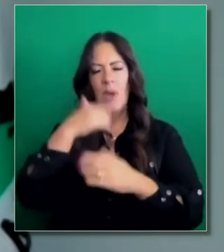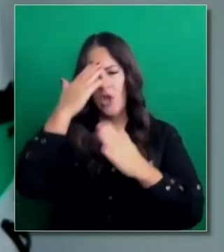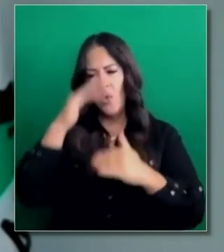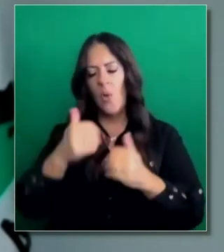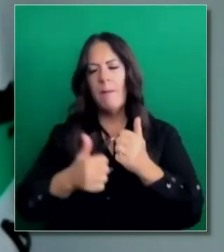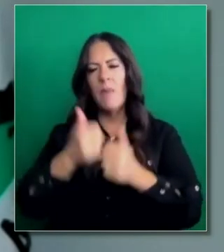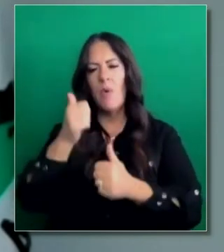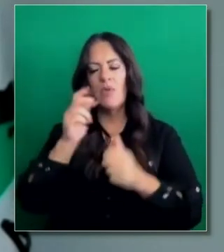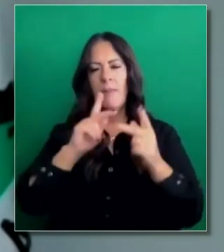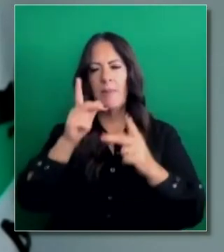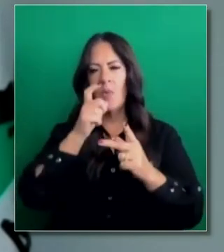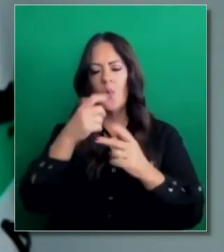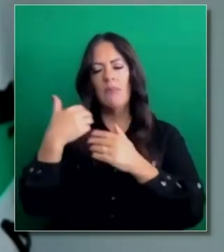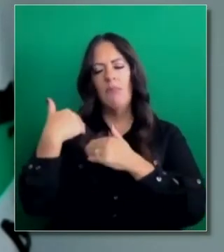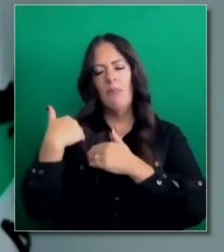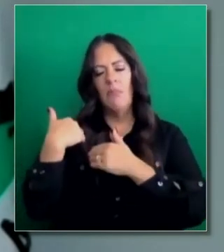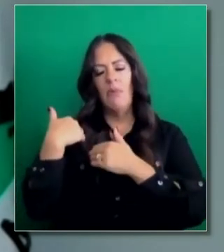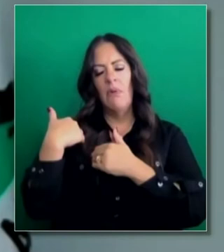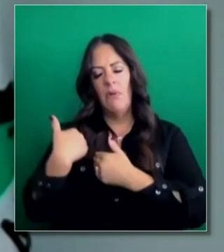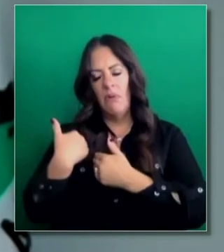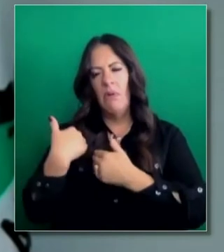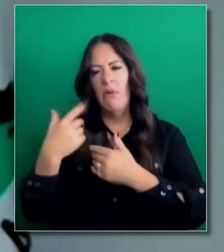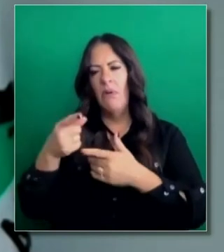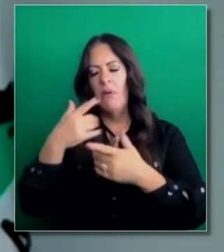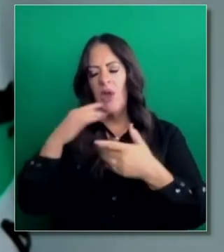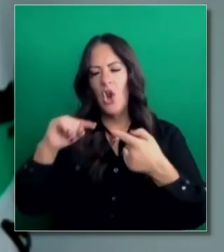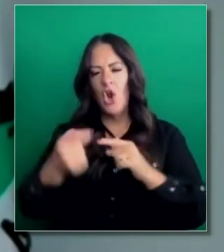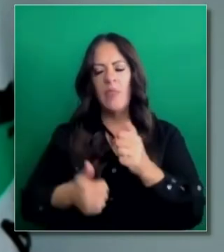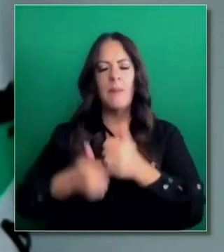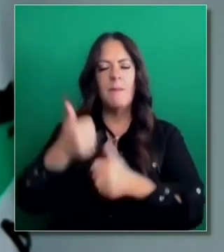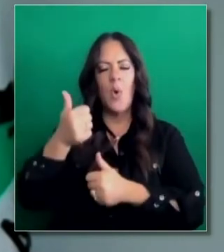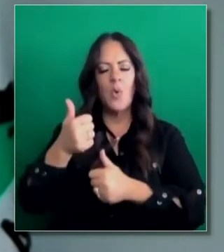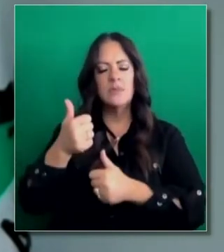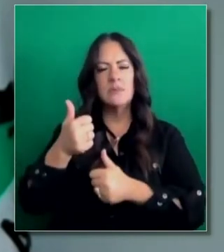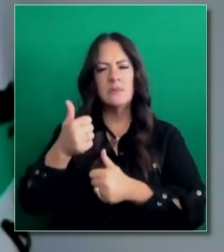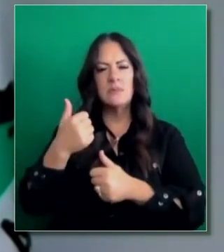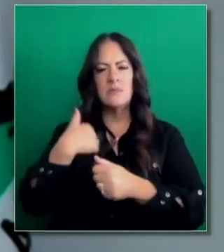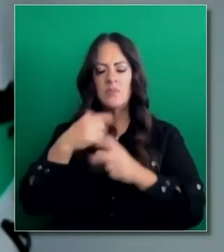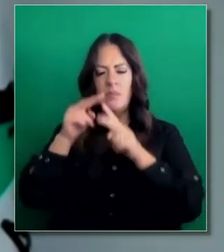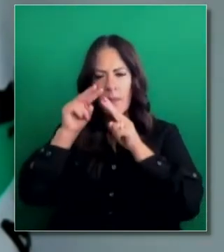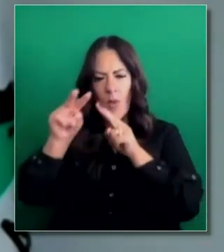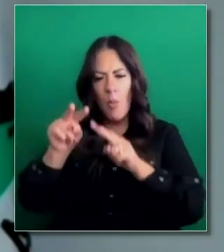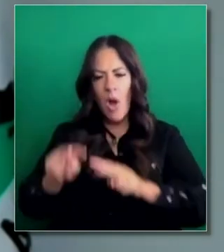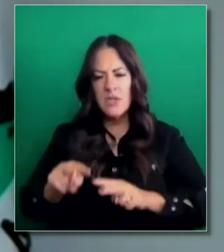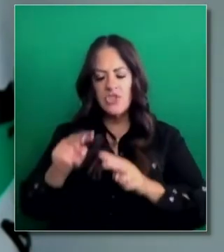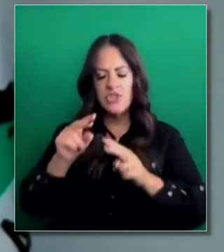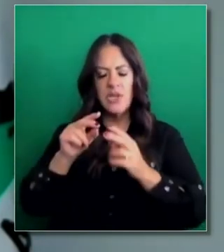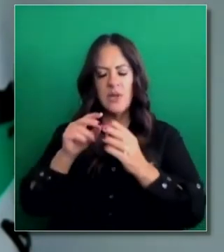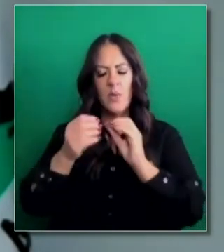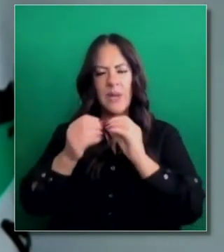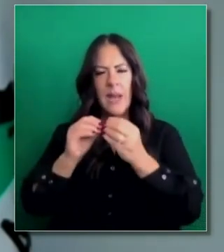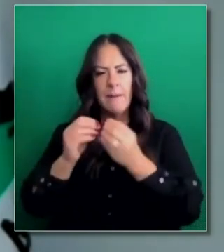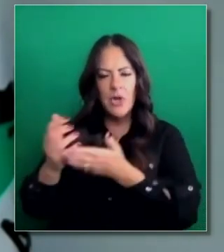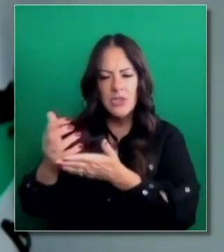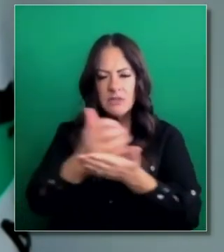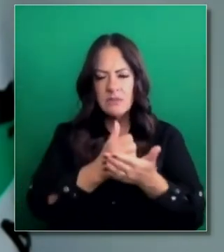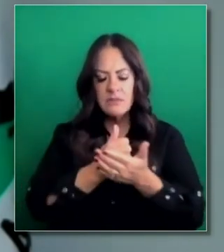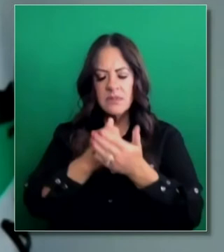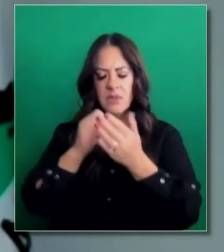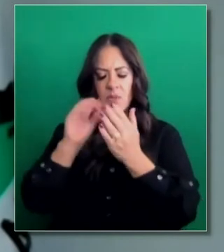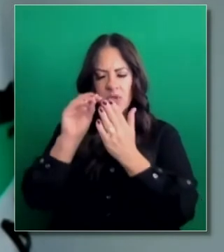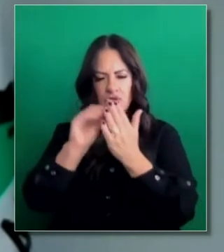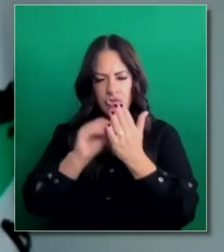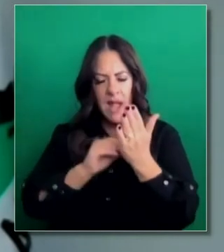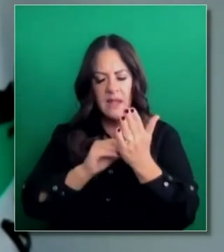equidad osea las personas que están dando de sí mismos están dando la cara se están exponiendo hemos hablado de esto